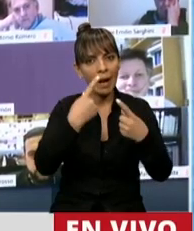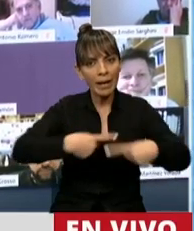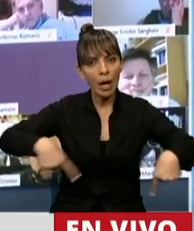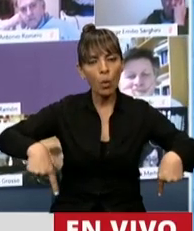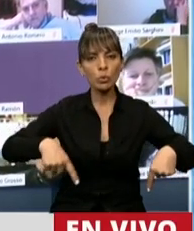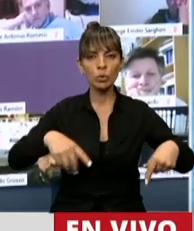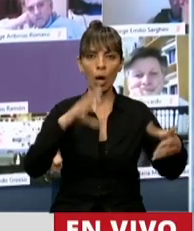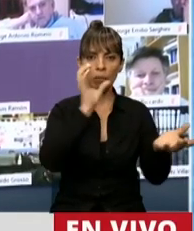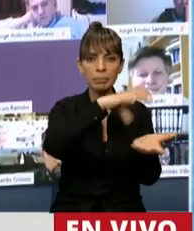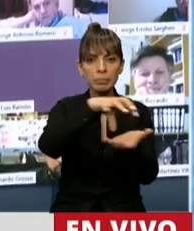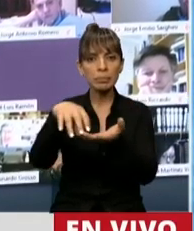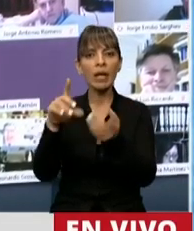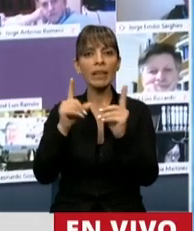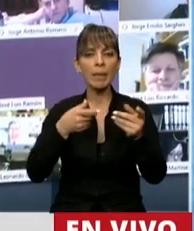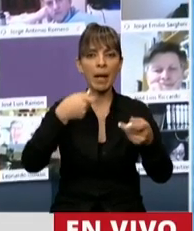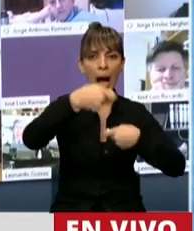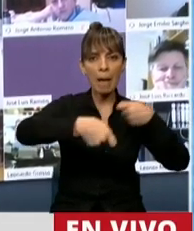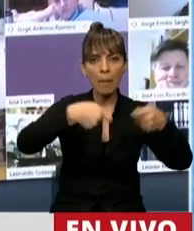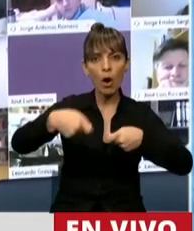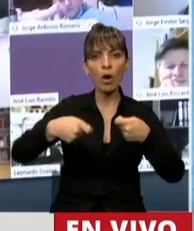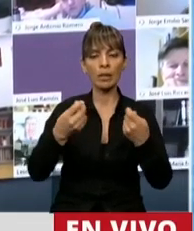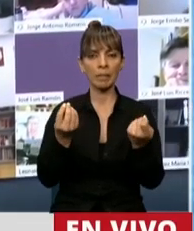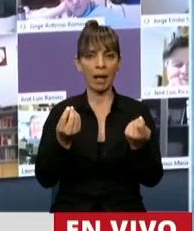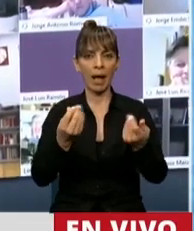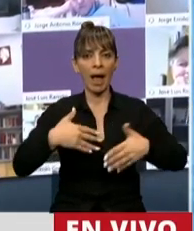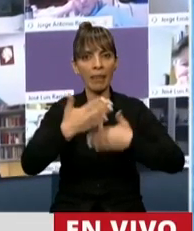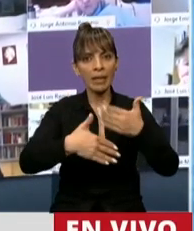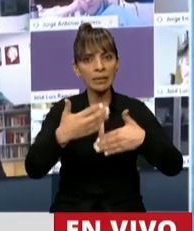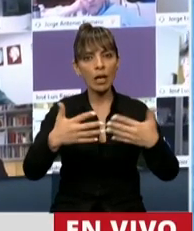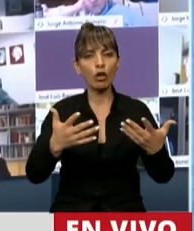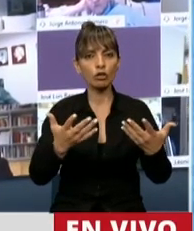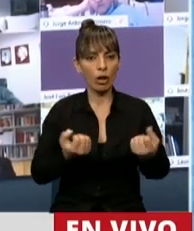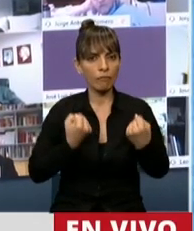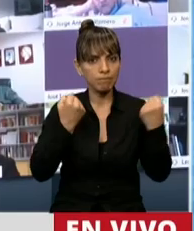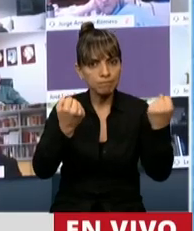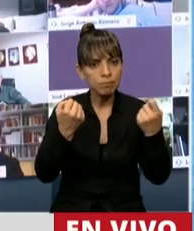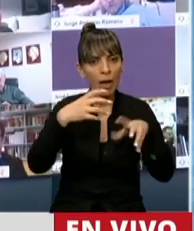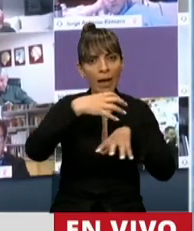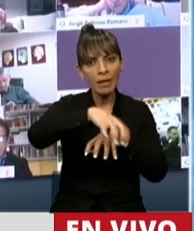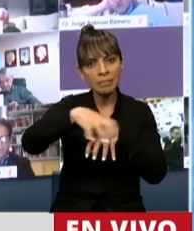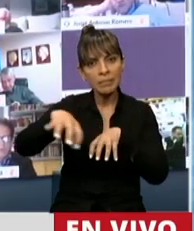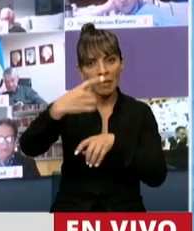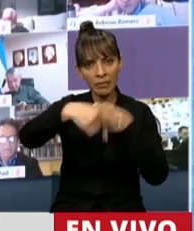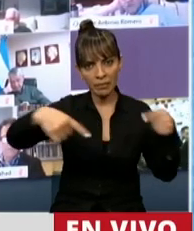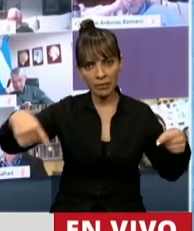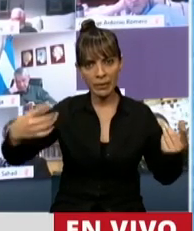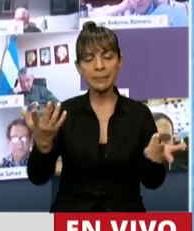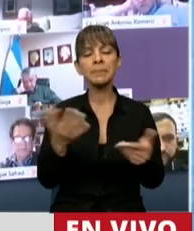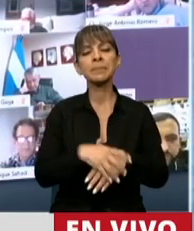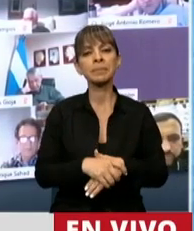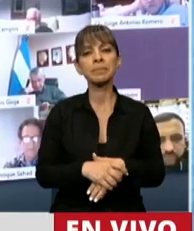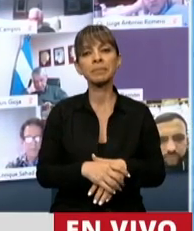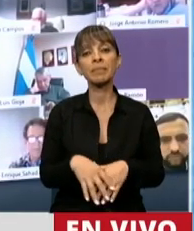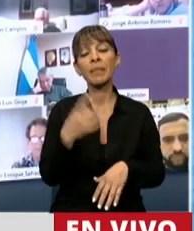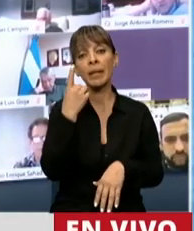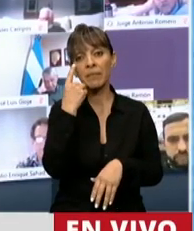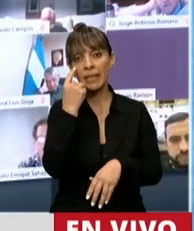y financieros, el desarrollo y fortalecimiento de entornos innovadores. Fíjese, señor